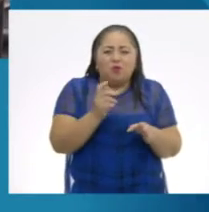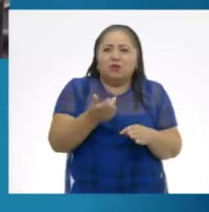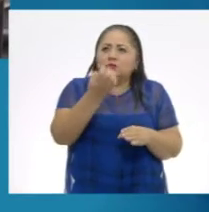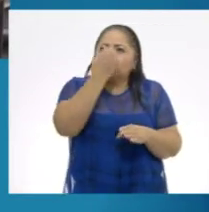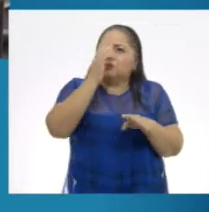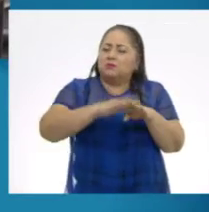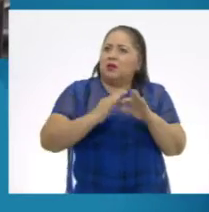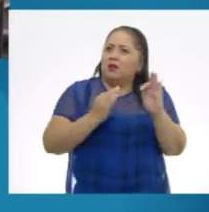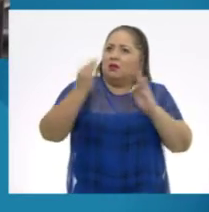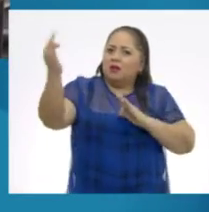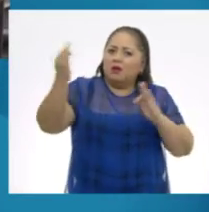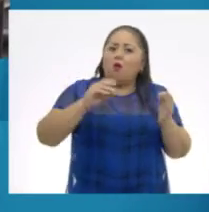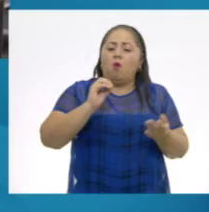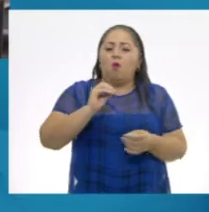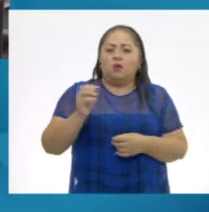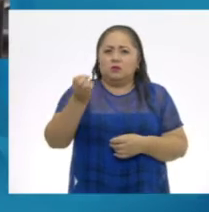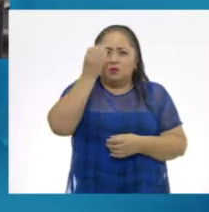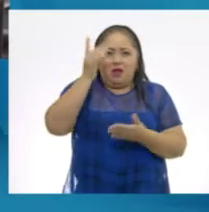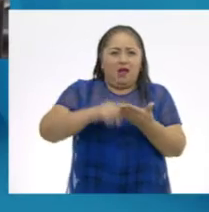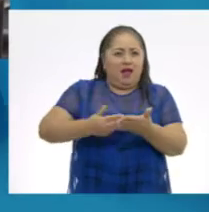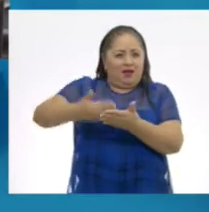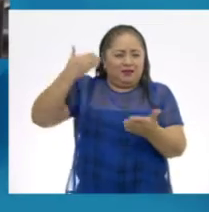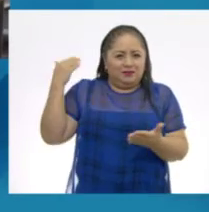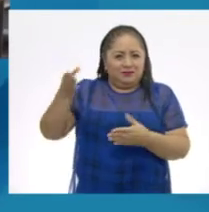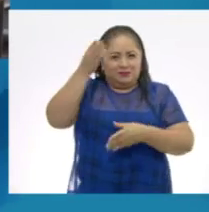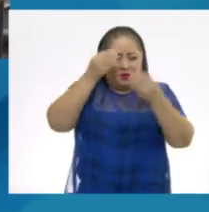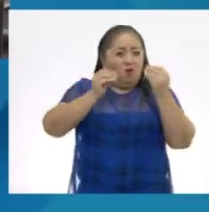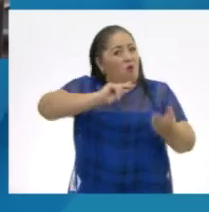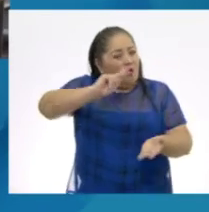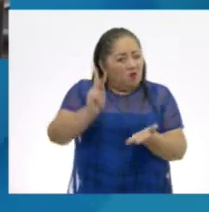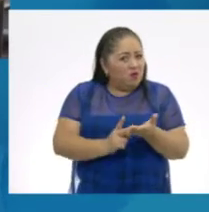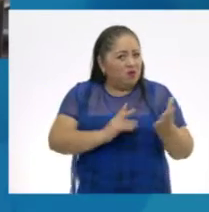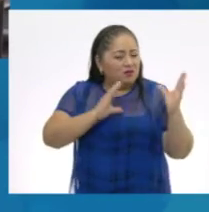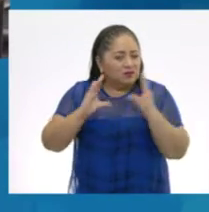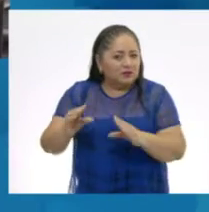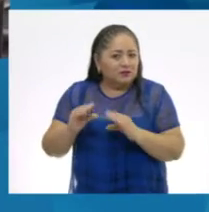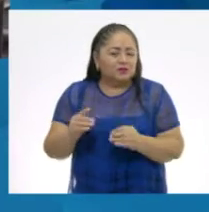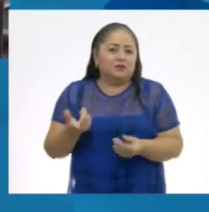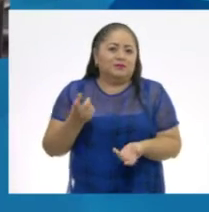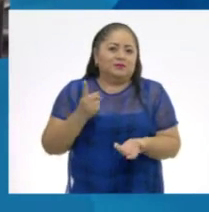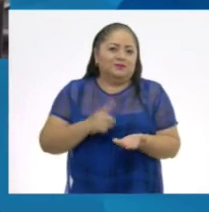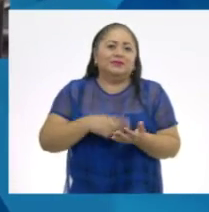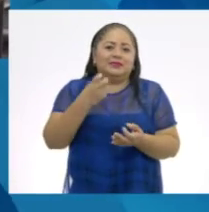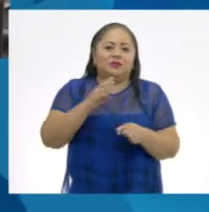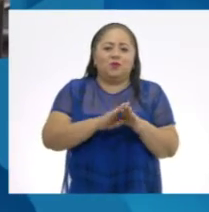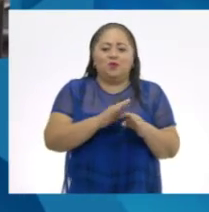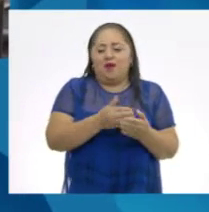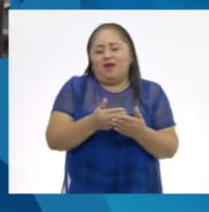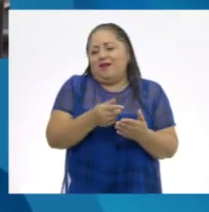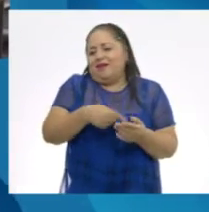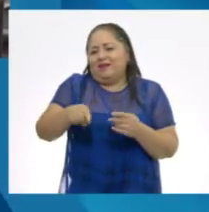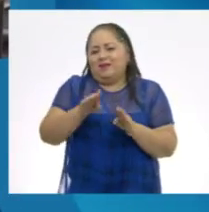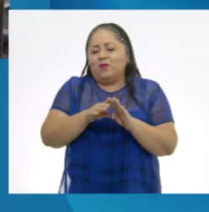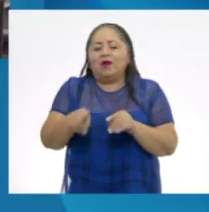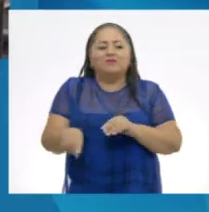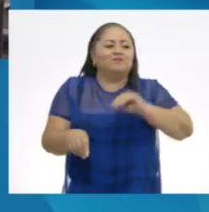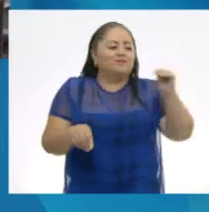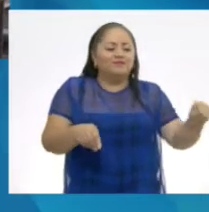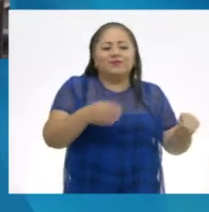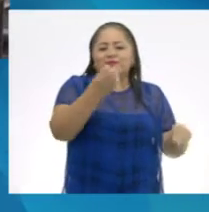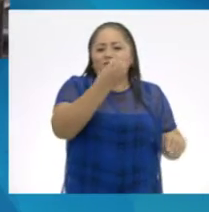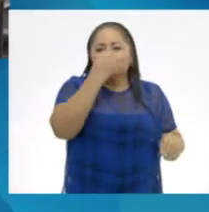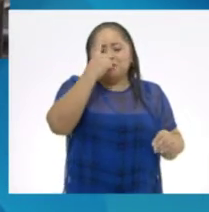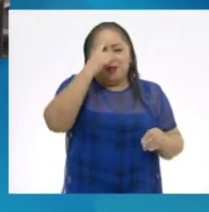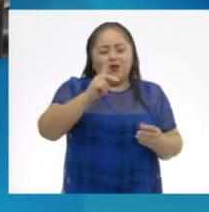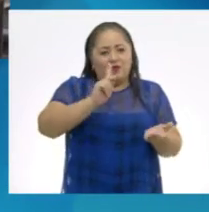tanto, si se le olvidó lo poquito que aprendió aquí o mucho que aprendió, entonces hacemos el diagnóstico y ubicamos donde